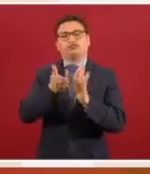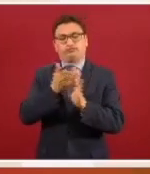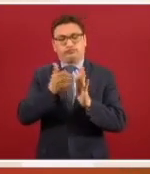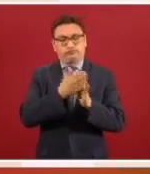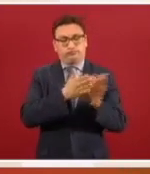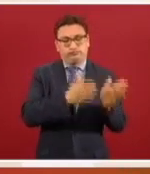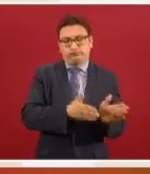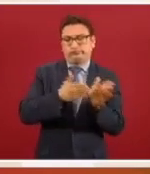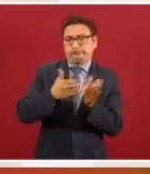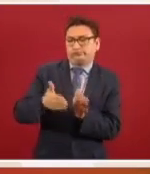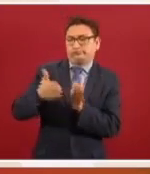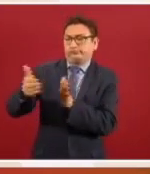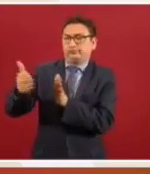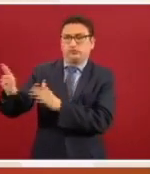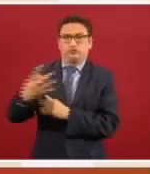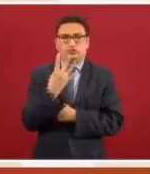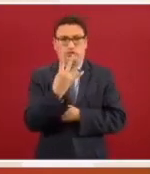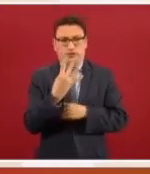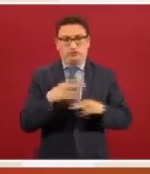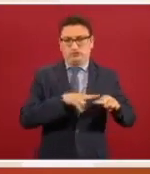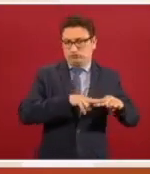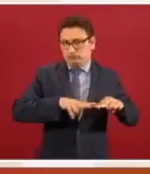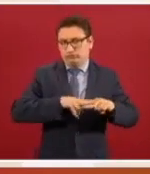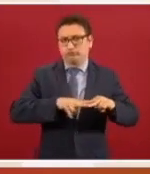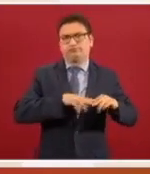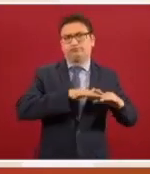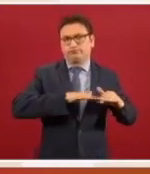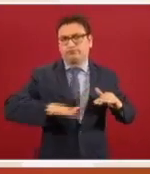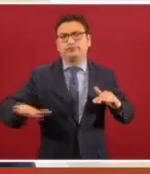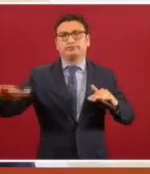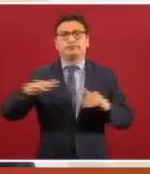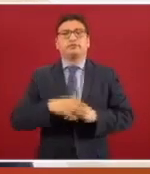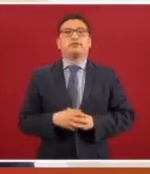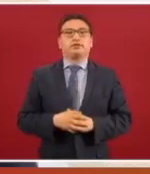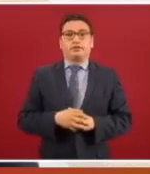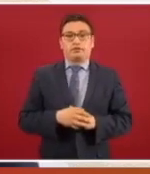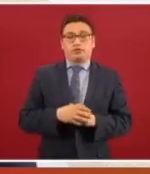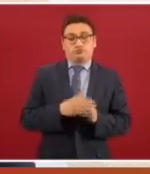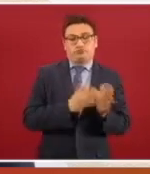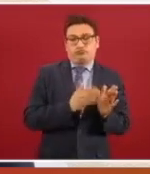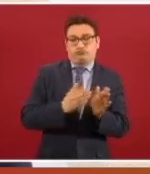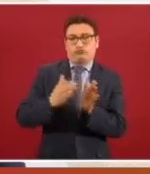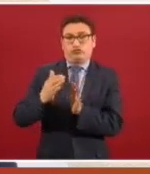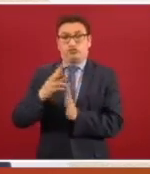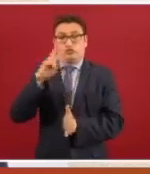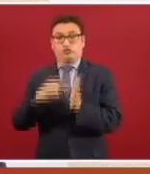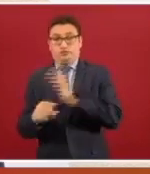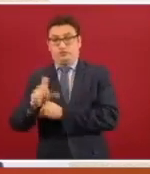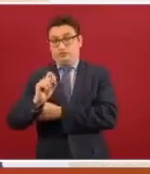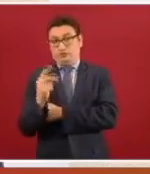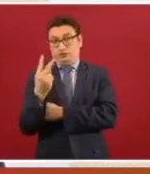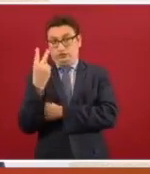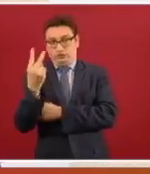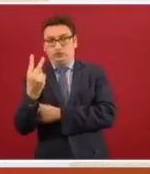más. Solo dejaremos pendientes para 2022